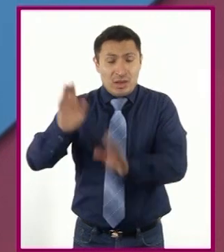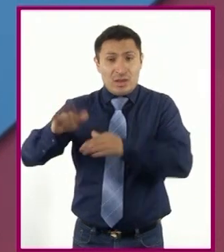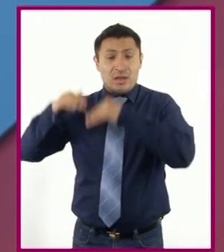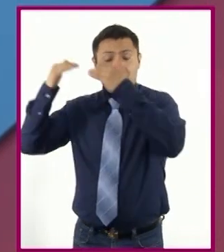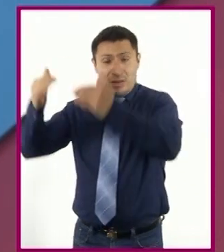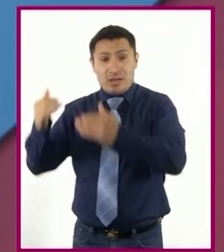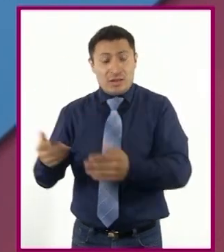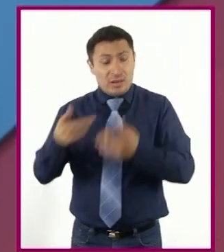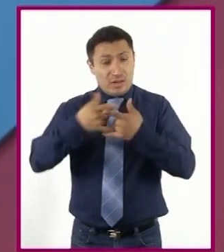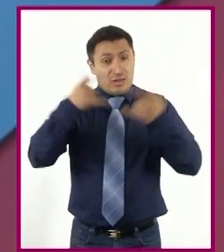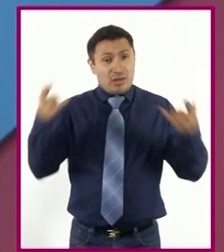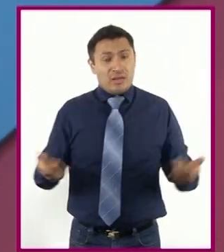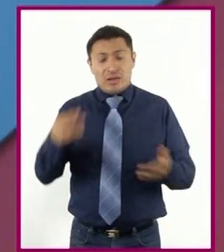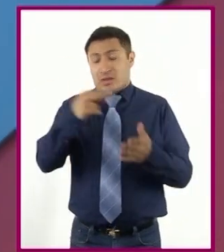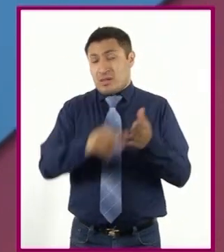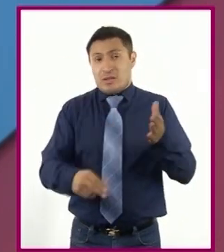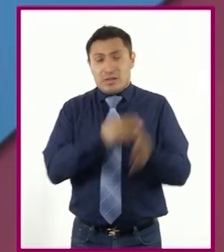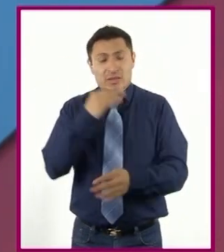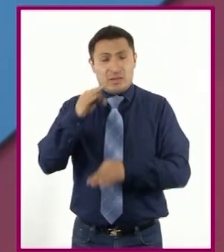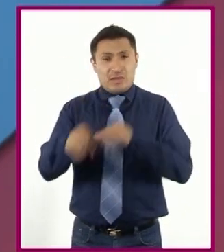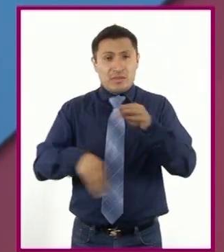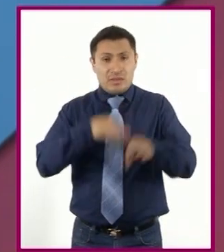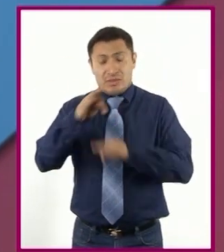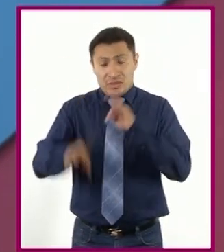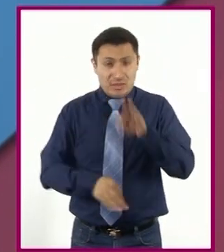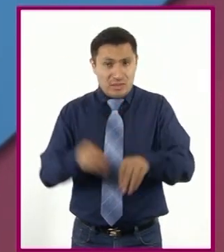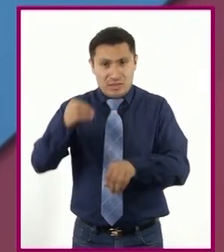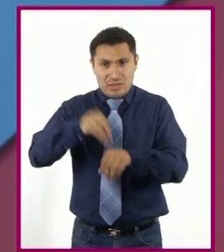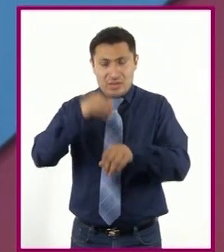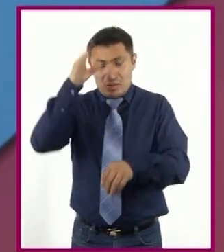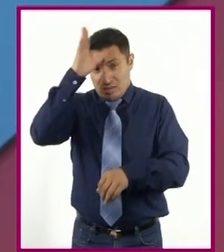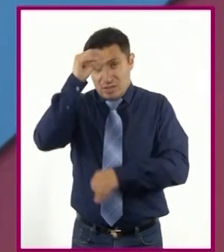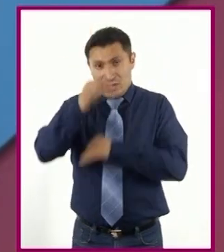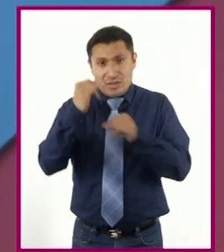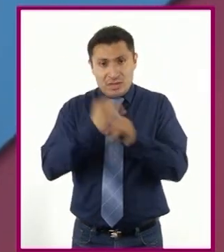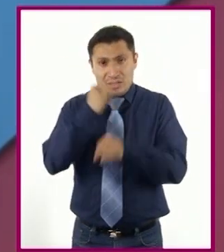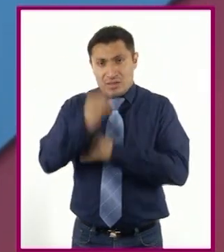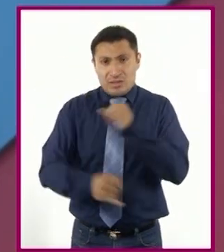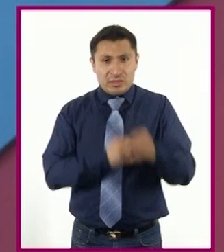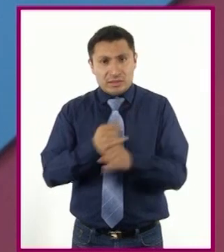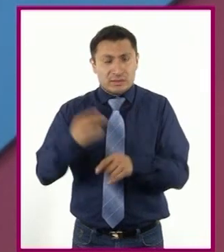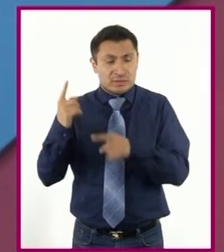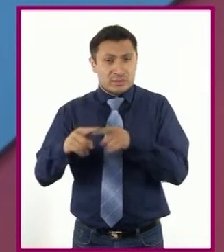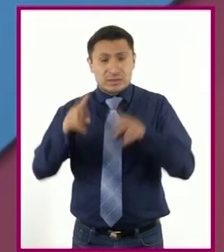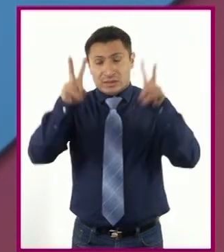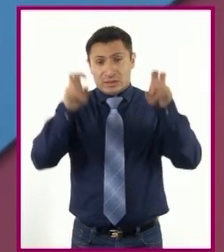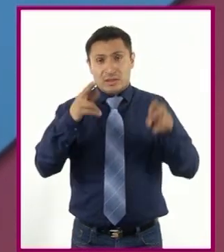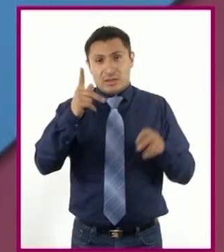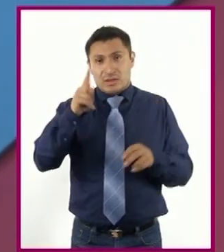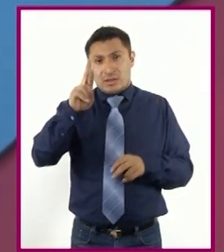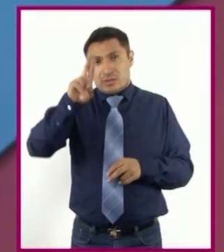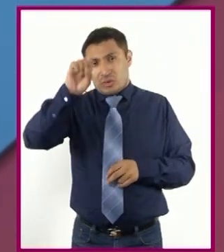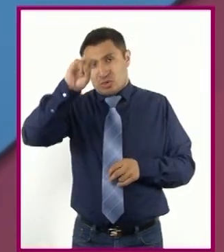de su historia, firmando tratados internacionales en distintas materias con Prusia, Turquía, Rusia